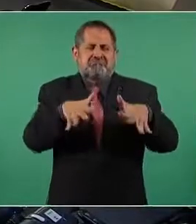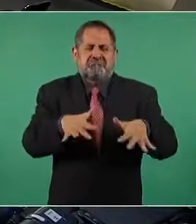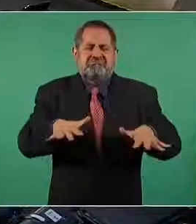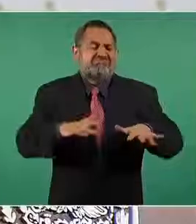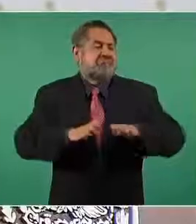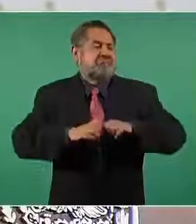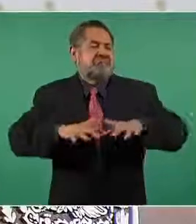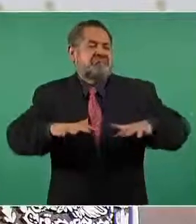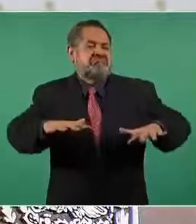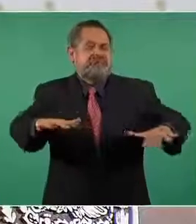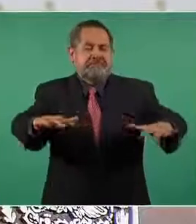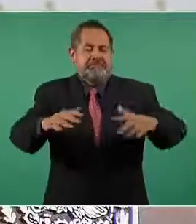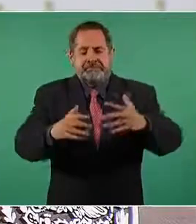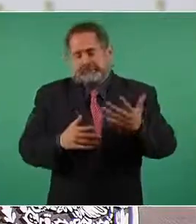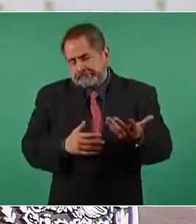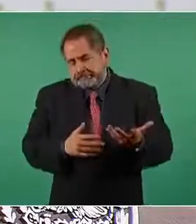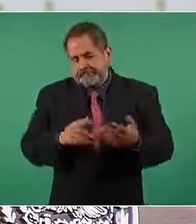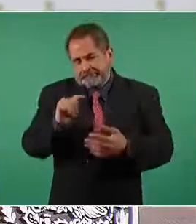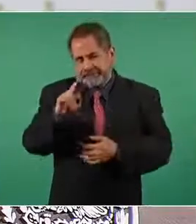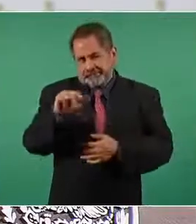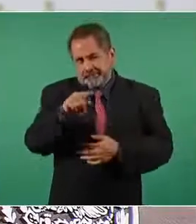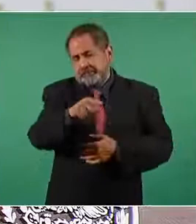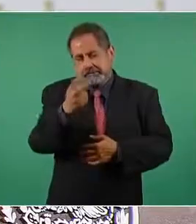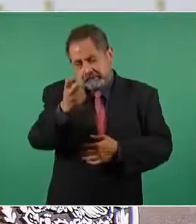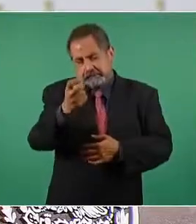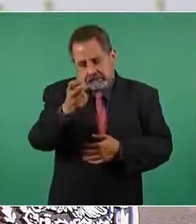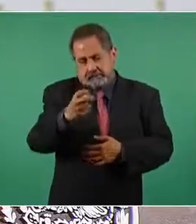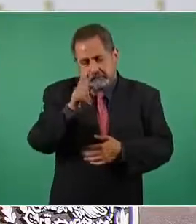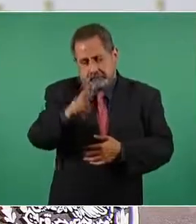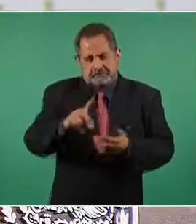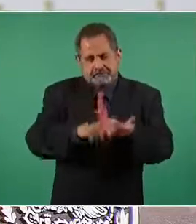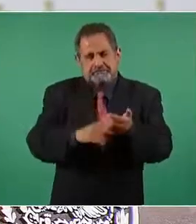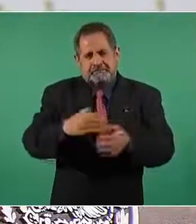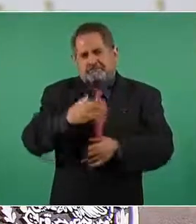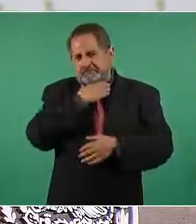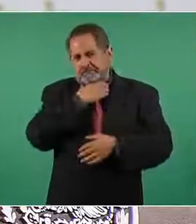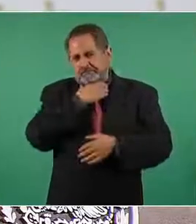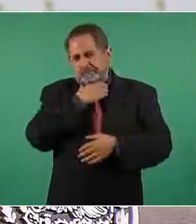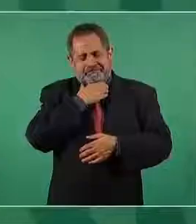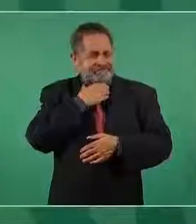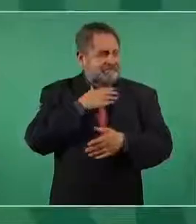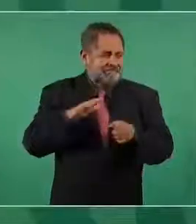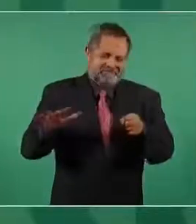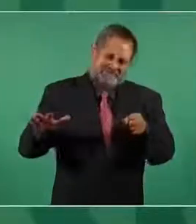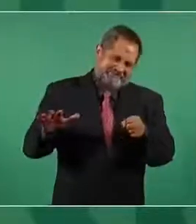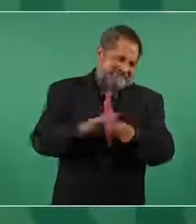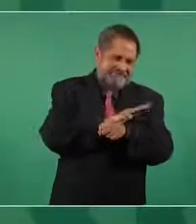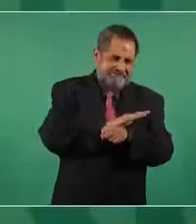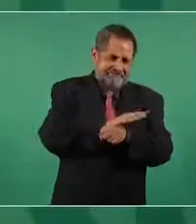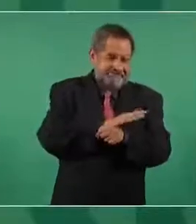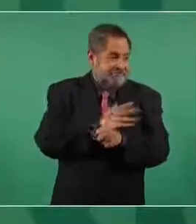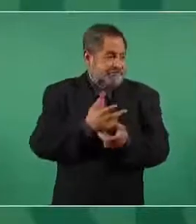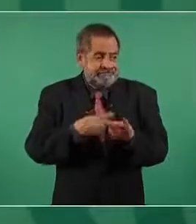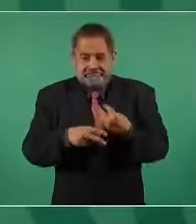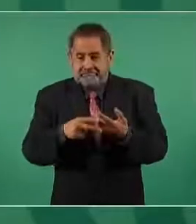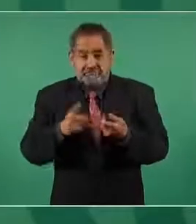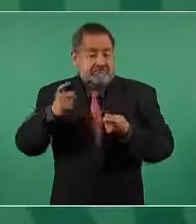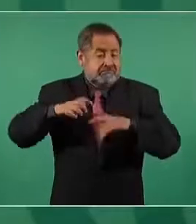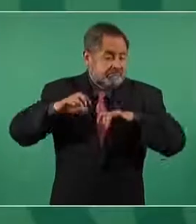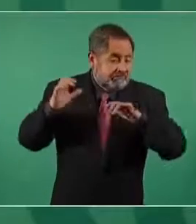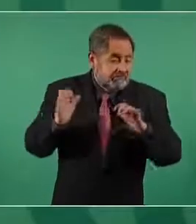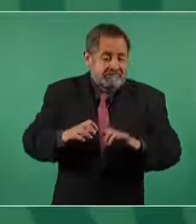Tula se debió a eso, a que estaban totalmente llenas las presas. Hubo mucha